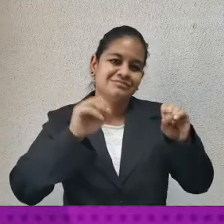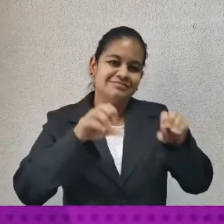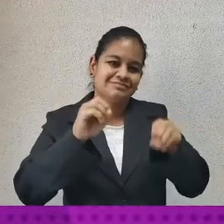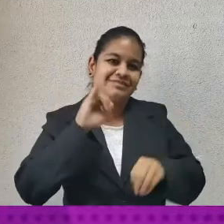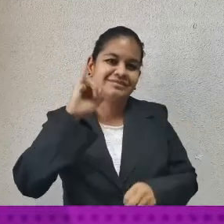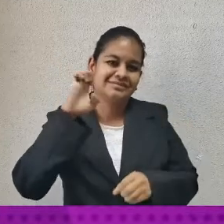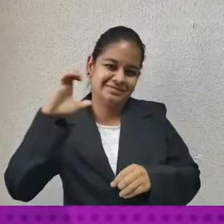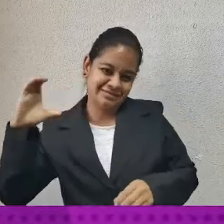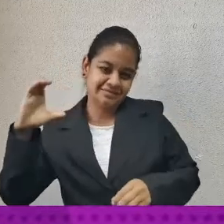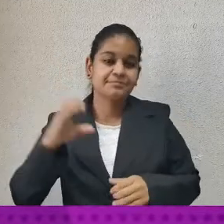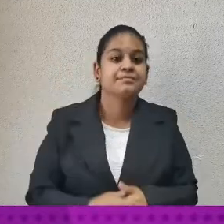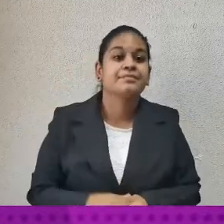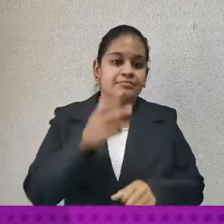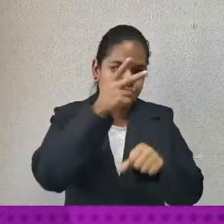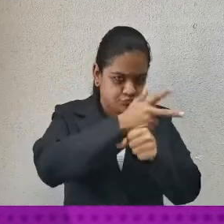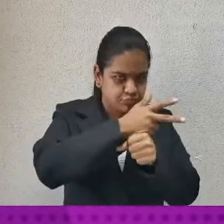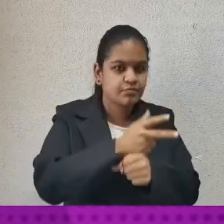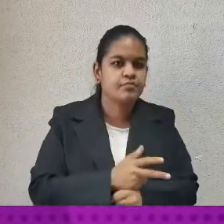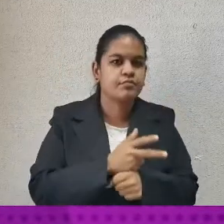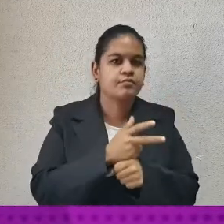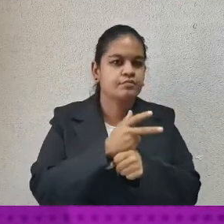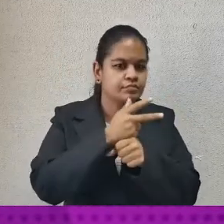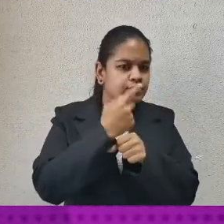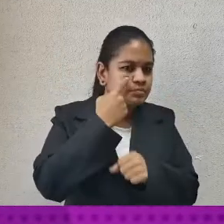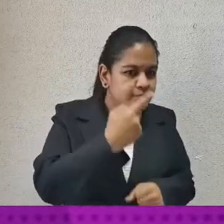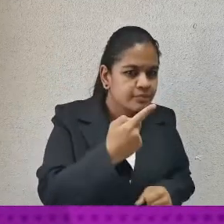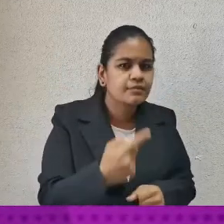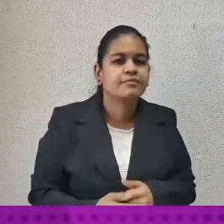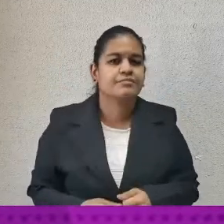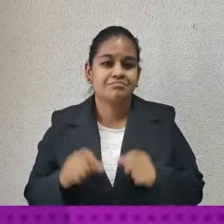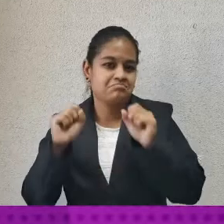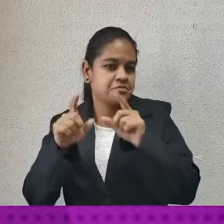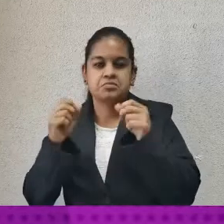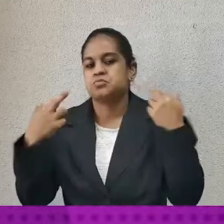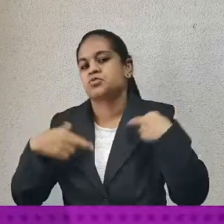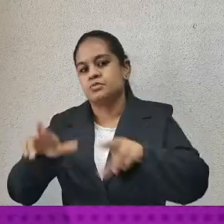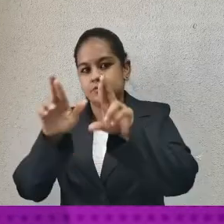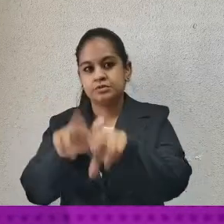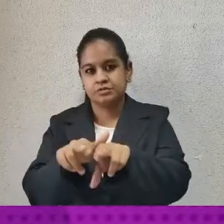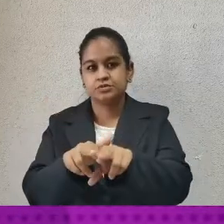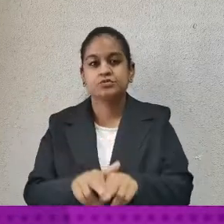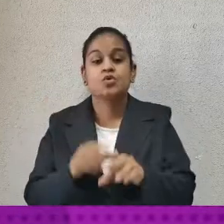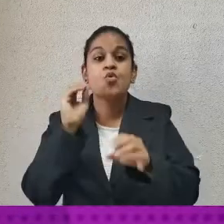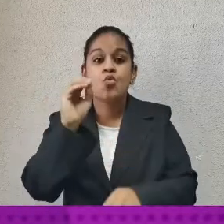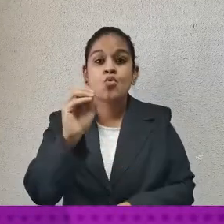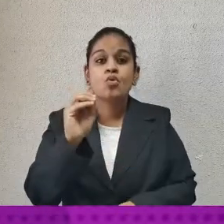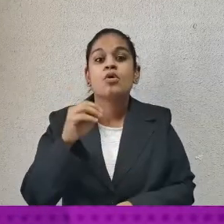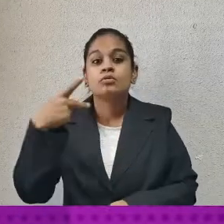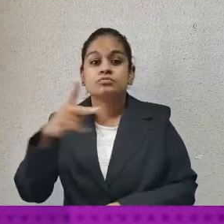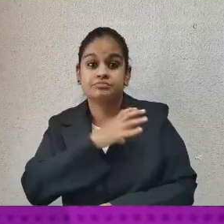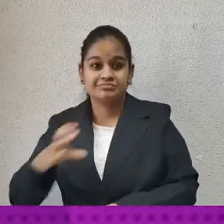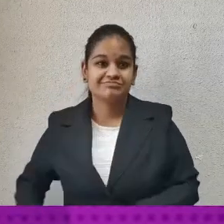que teníamos instaladas en varios comités municipales electorales y a través de los partidos políticos y sus candidatos, de